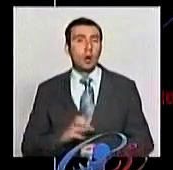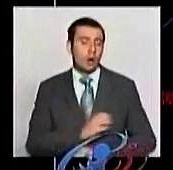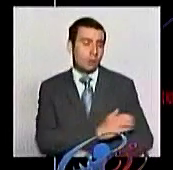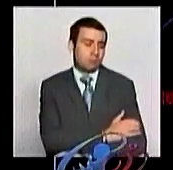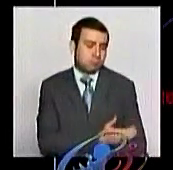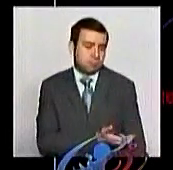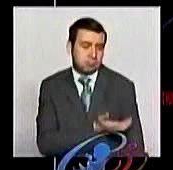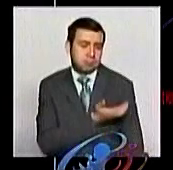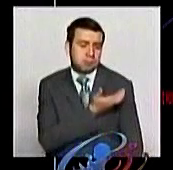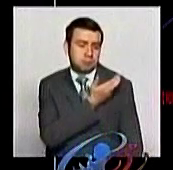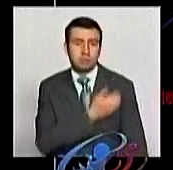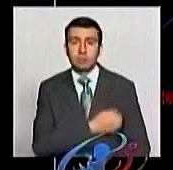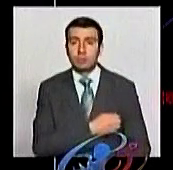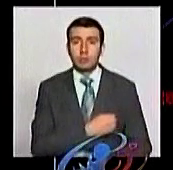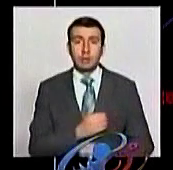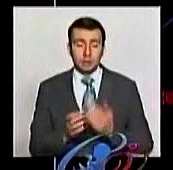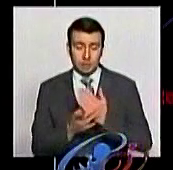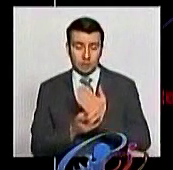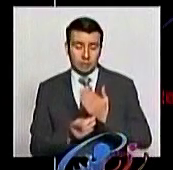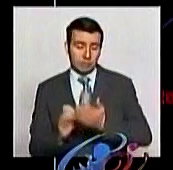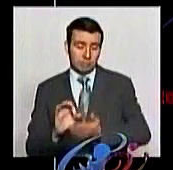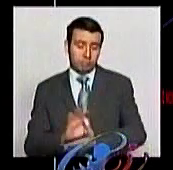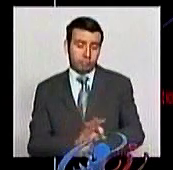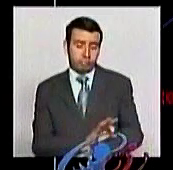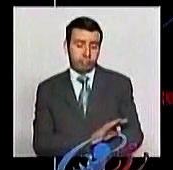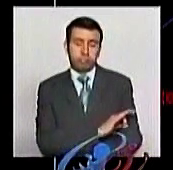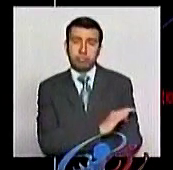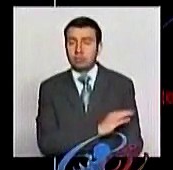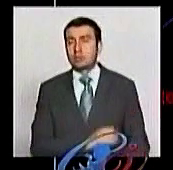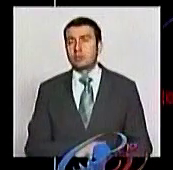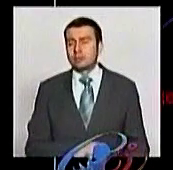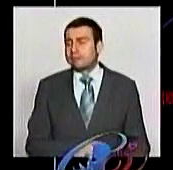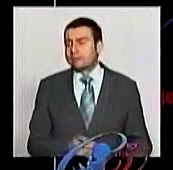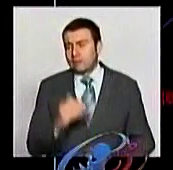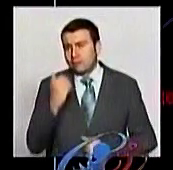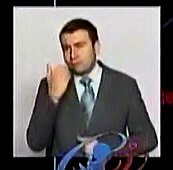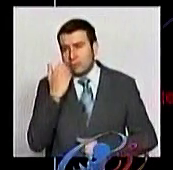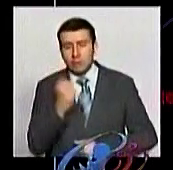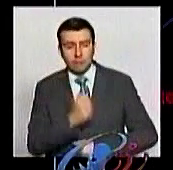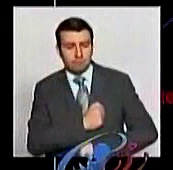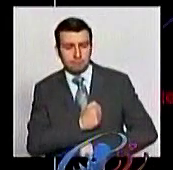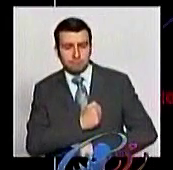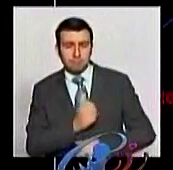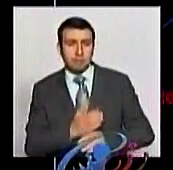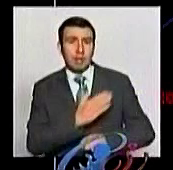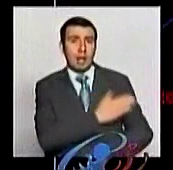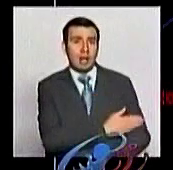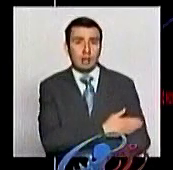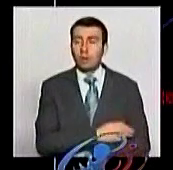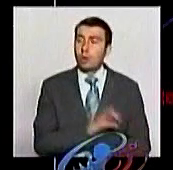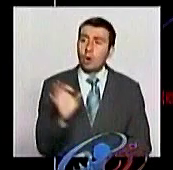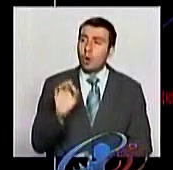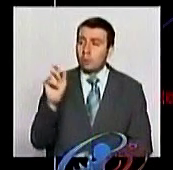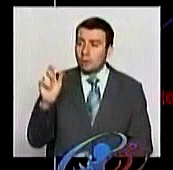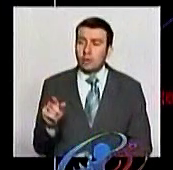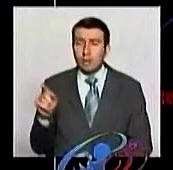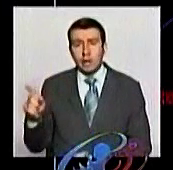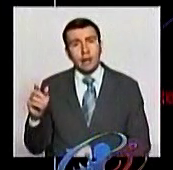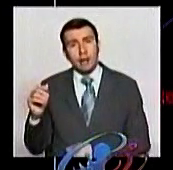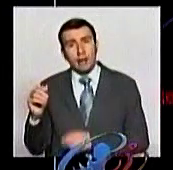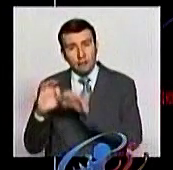las dislipidemias, la aterosclerosis, tener una enfermedad coronaria previa o algún familiar que tenga una estenosis